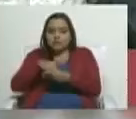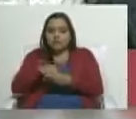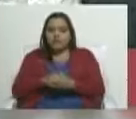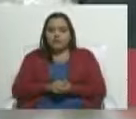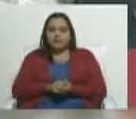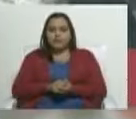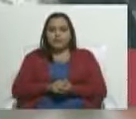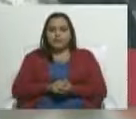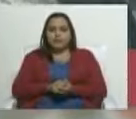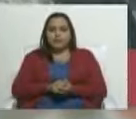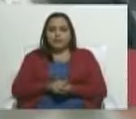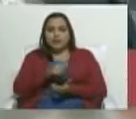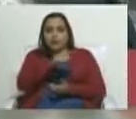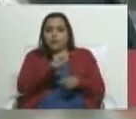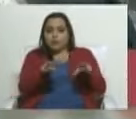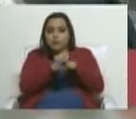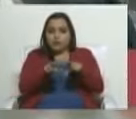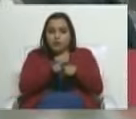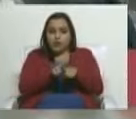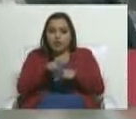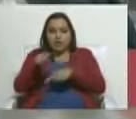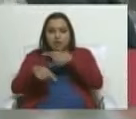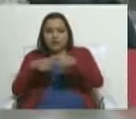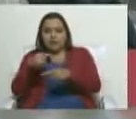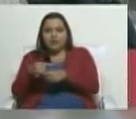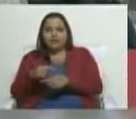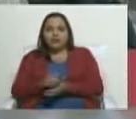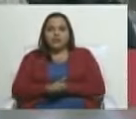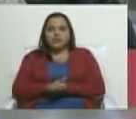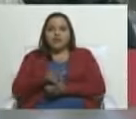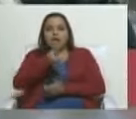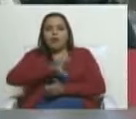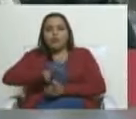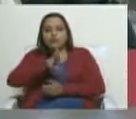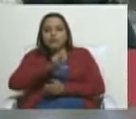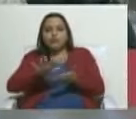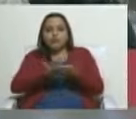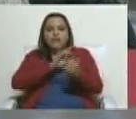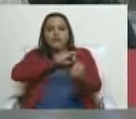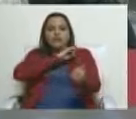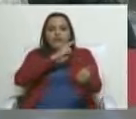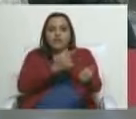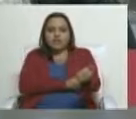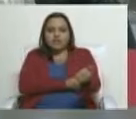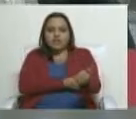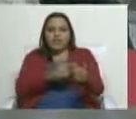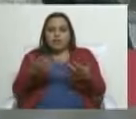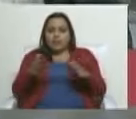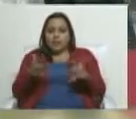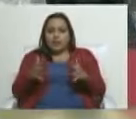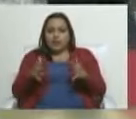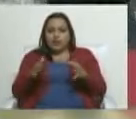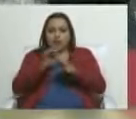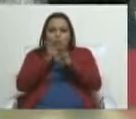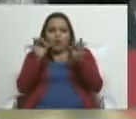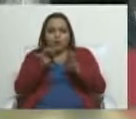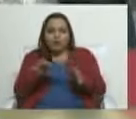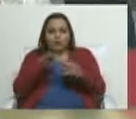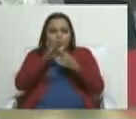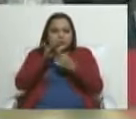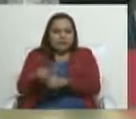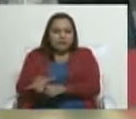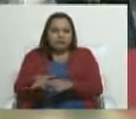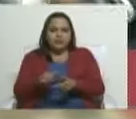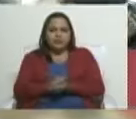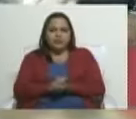del fascismo, del neofascismo y del posfascismo es la utilización de la fuerza y del miedo como un elemento de presión.